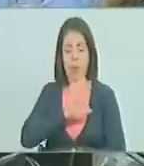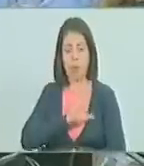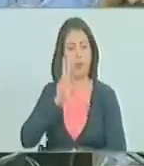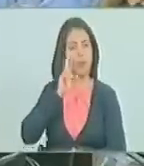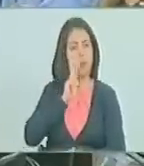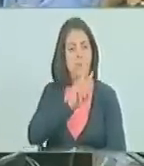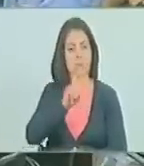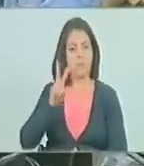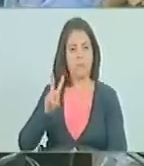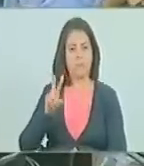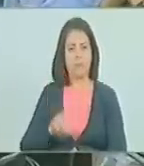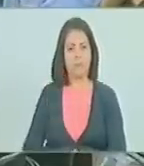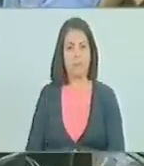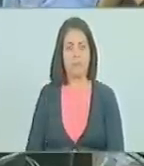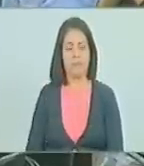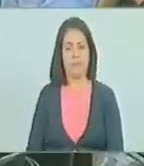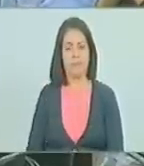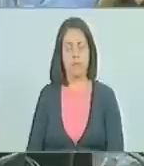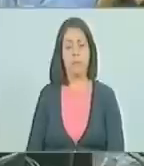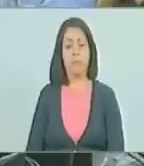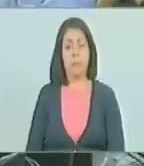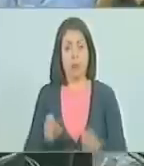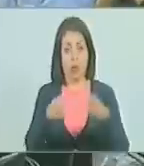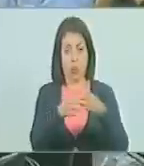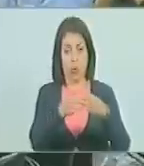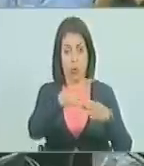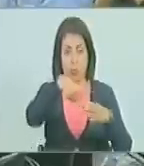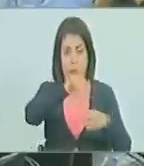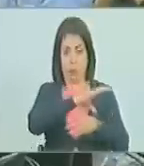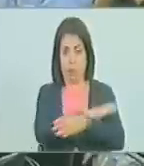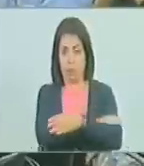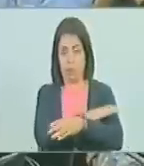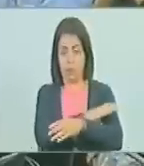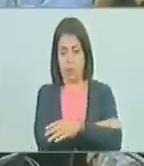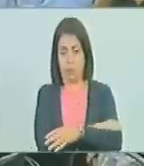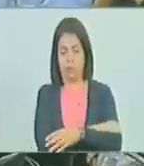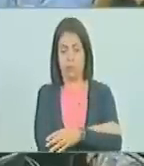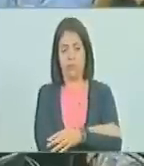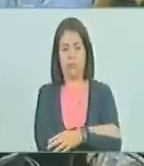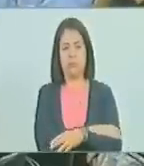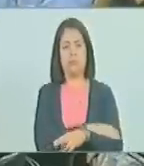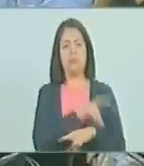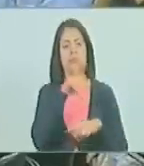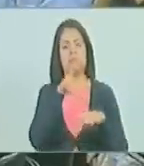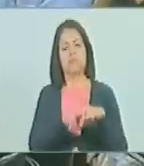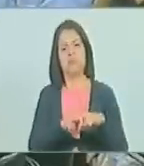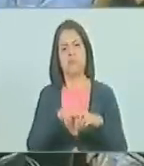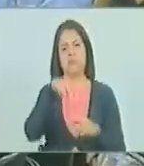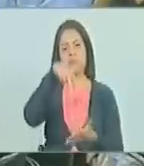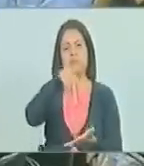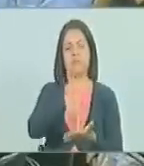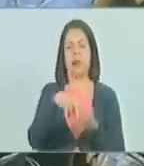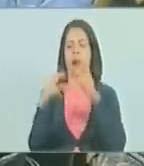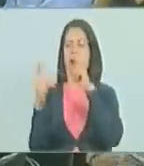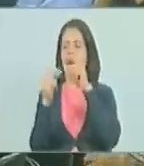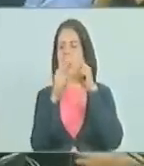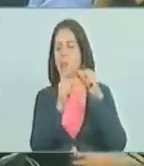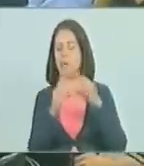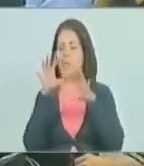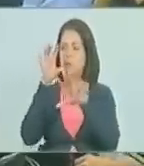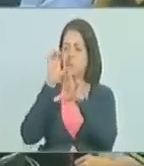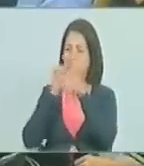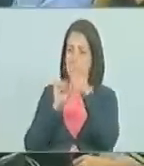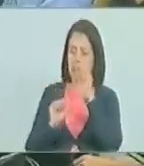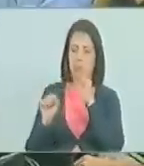cómo esa facción de la oposición que se sienta, se para, dialogan, se